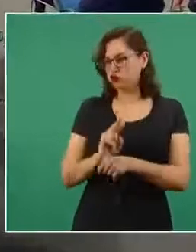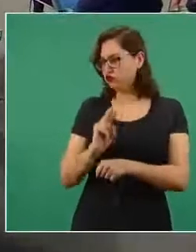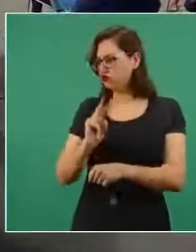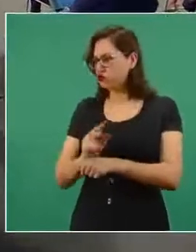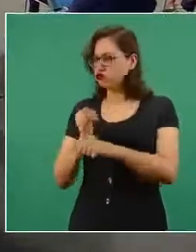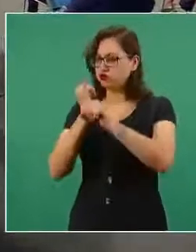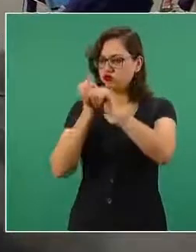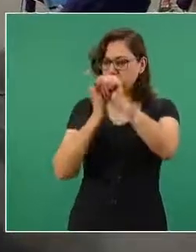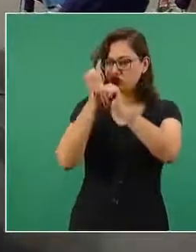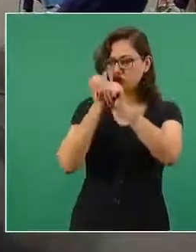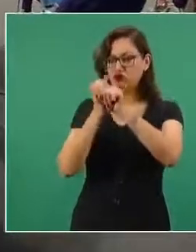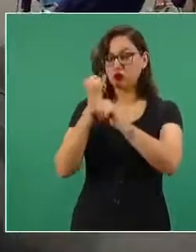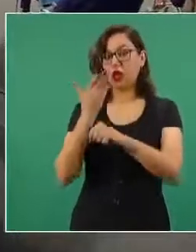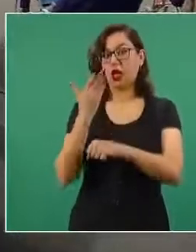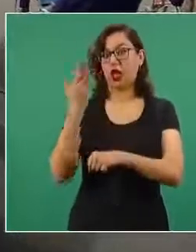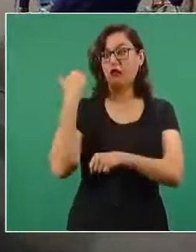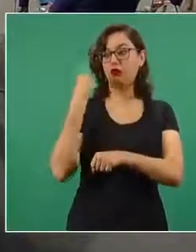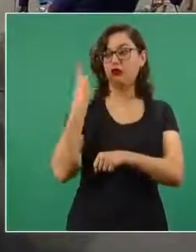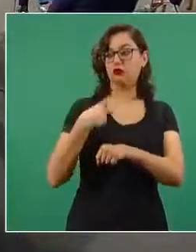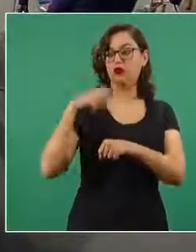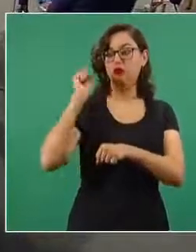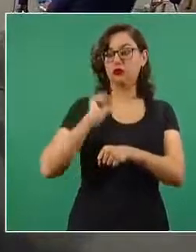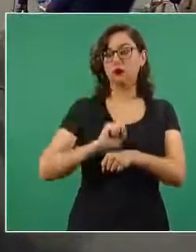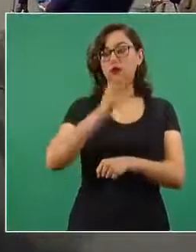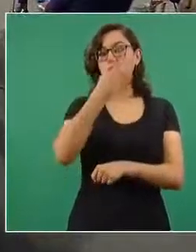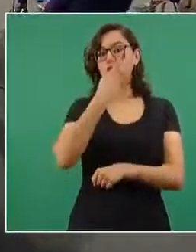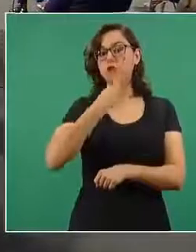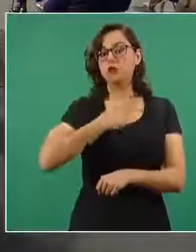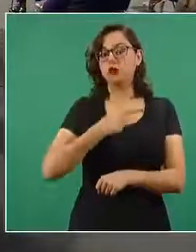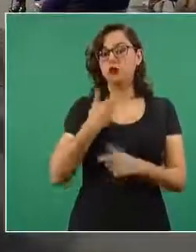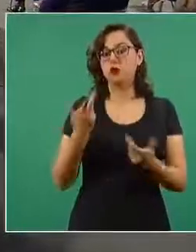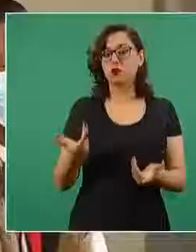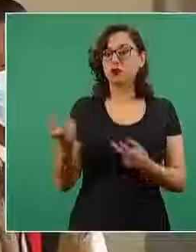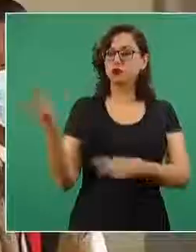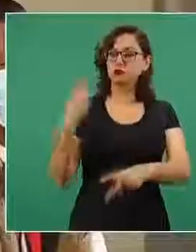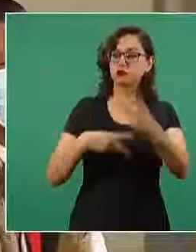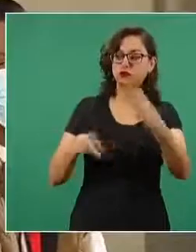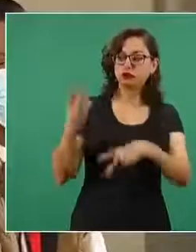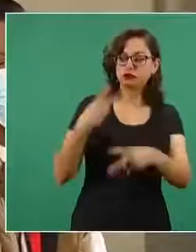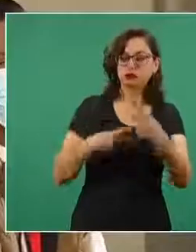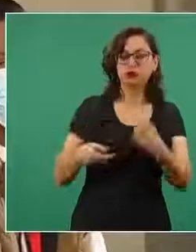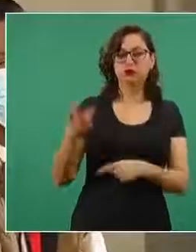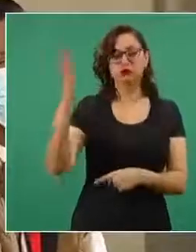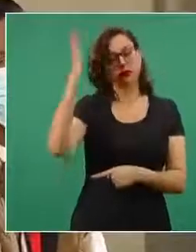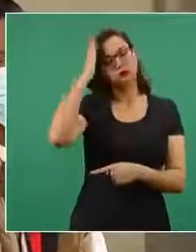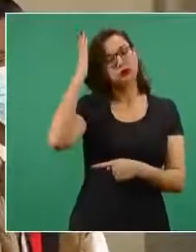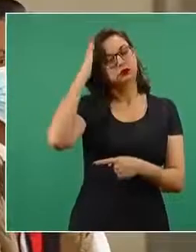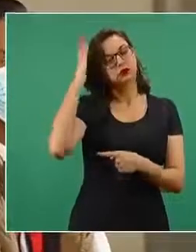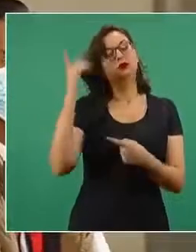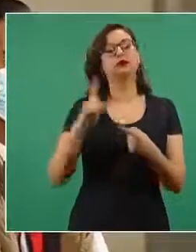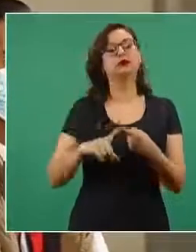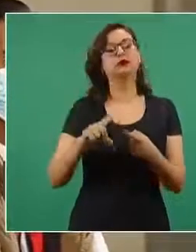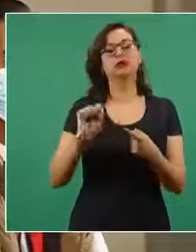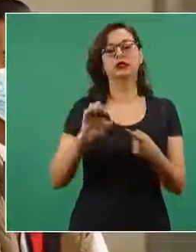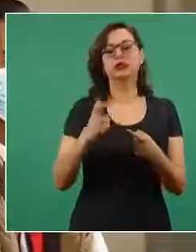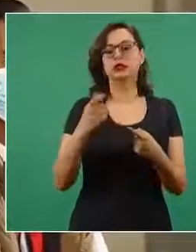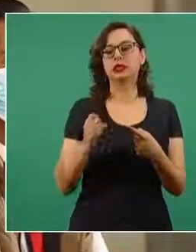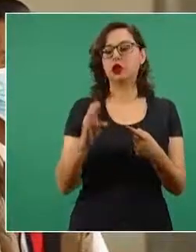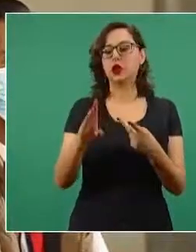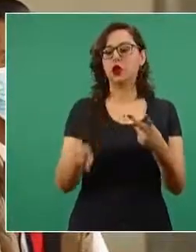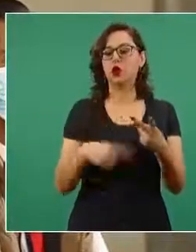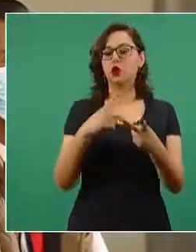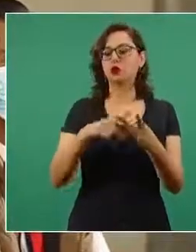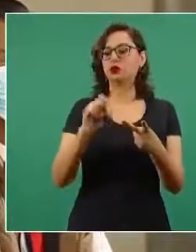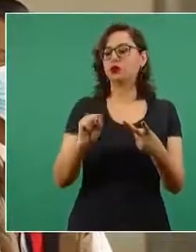titular de la Secretaría del Trabajo, de Economía. Ya se cumplieron, no sé si usted tiene una fecha